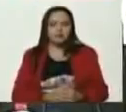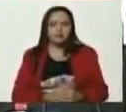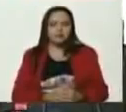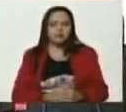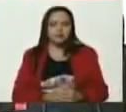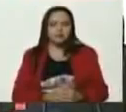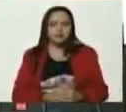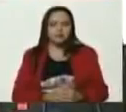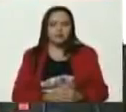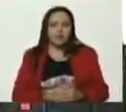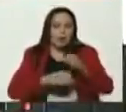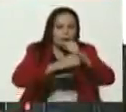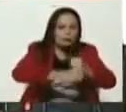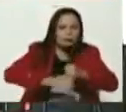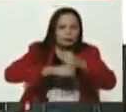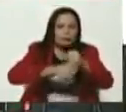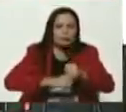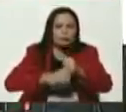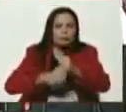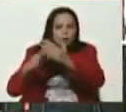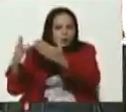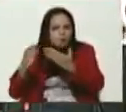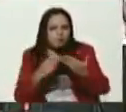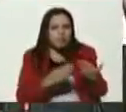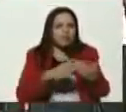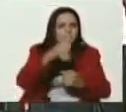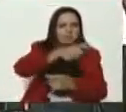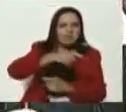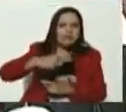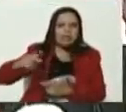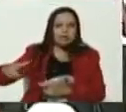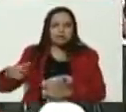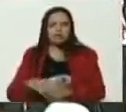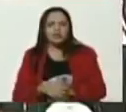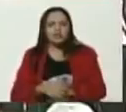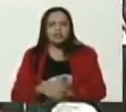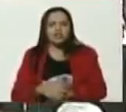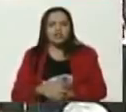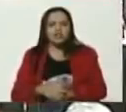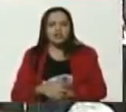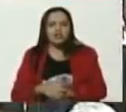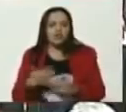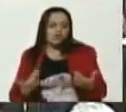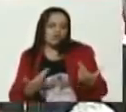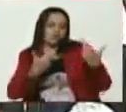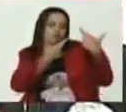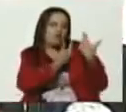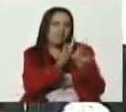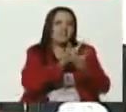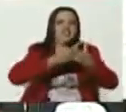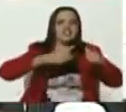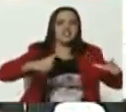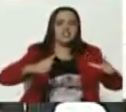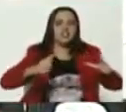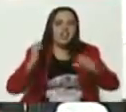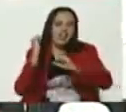Tronando a caballo aparecen los mambises con su carga libertaria y lanzas de soberanía.